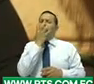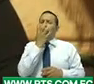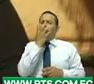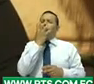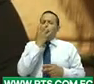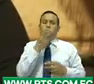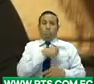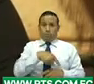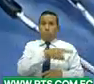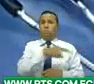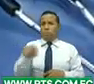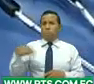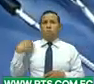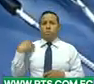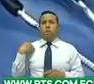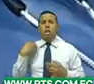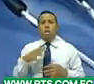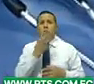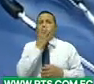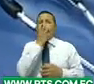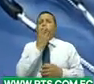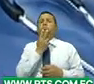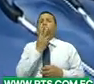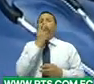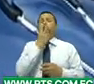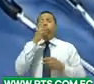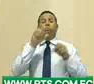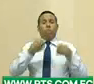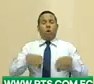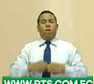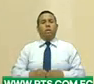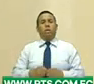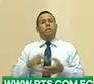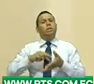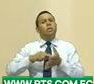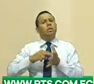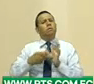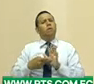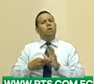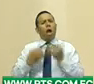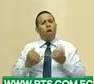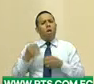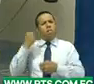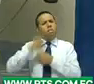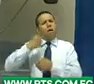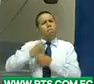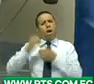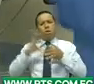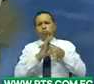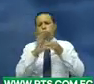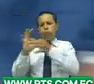oxígeno también. La idea es aunar esfuerzos a menos de 2 meses de que se cumpla un año